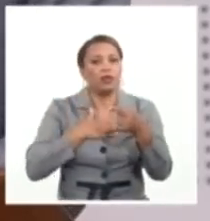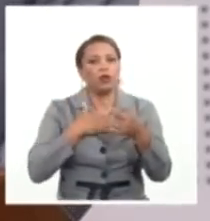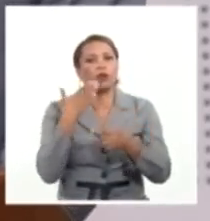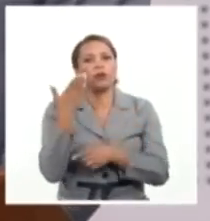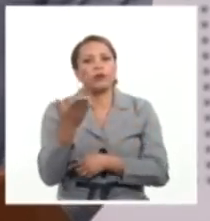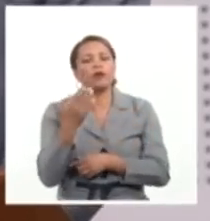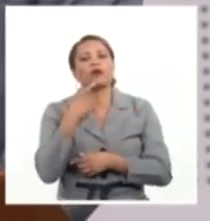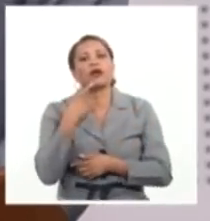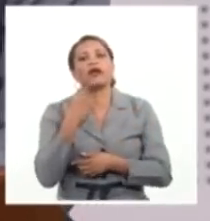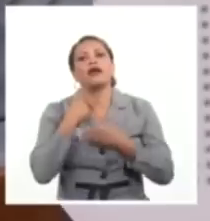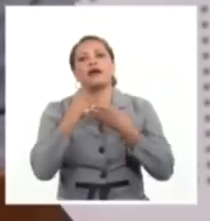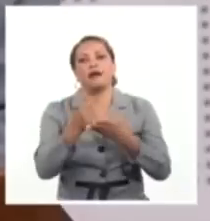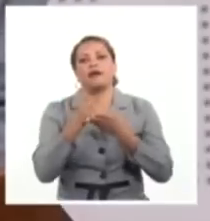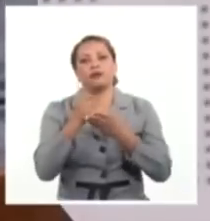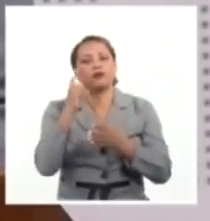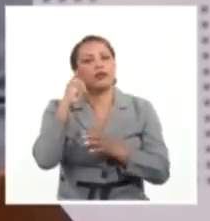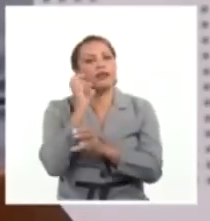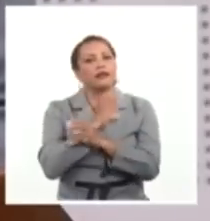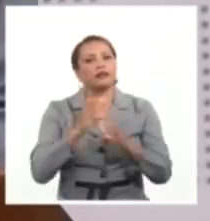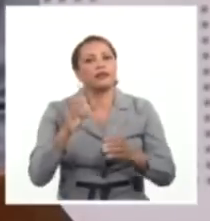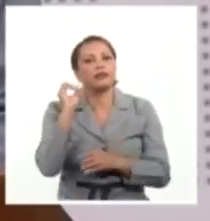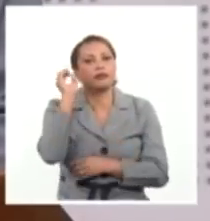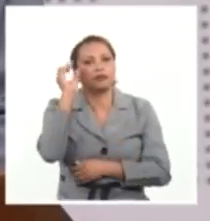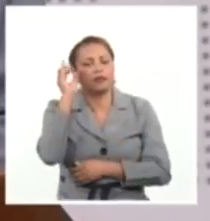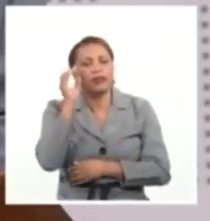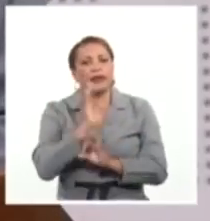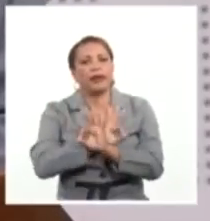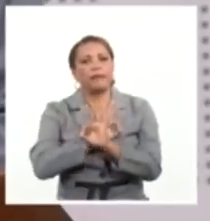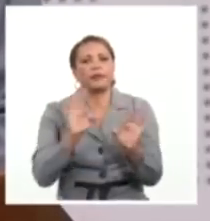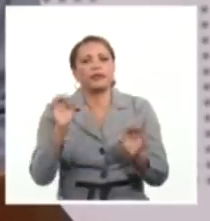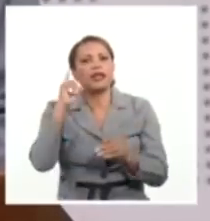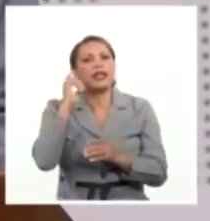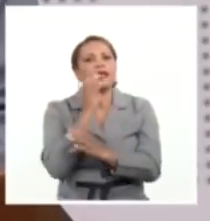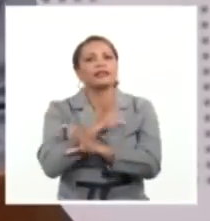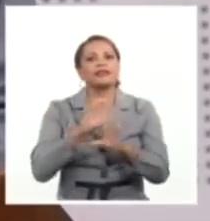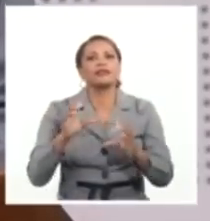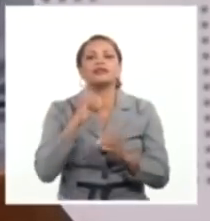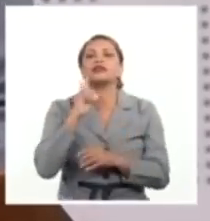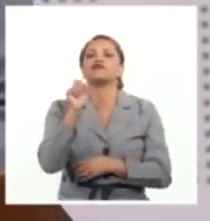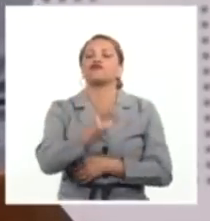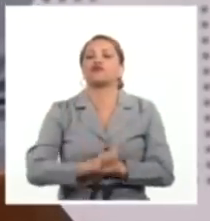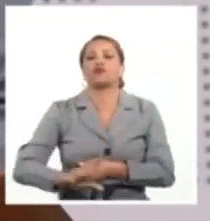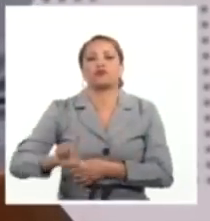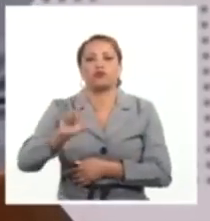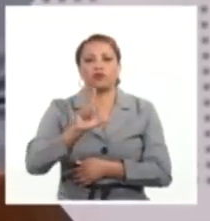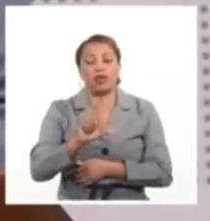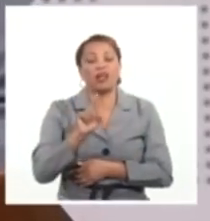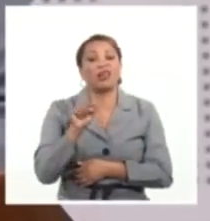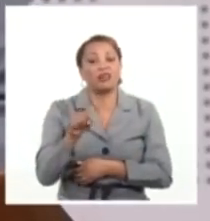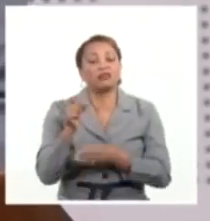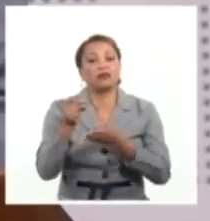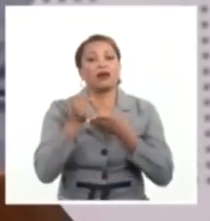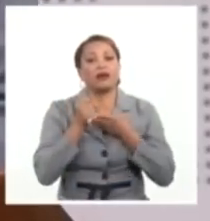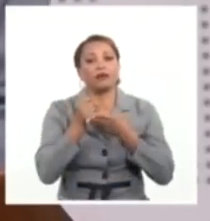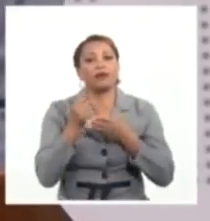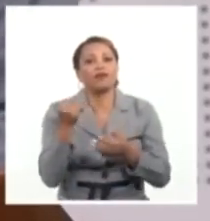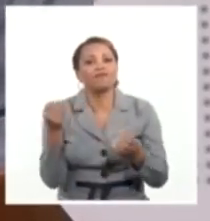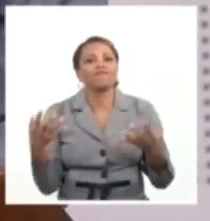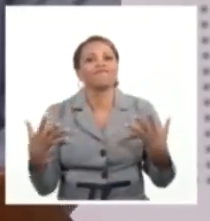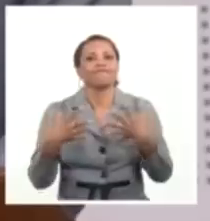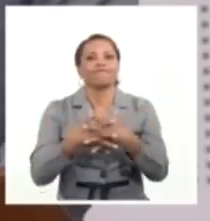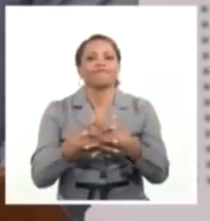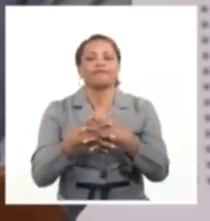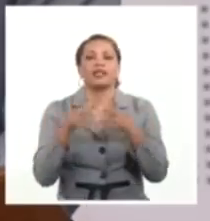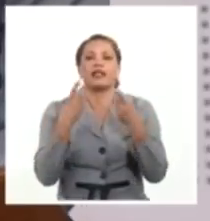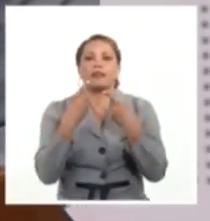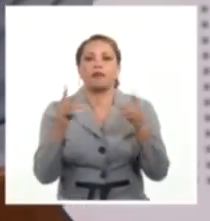de la ciencia y la innovación, en especial las ciencias sociales, que mucho contribuyen a la consolidación de la